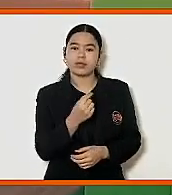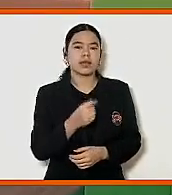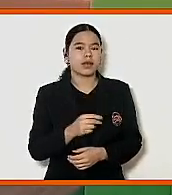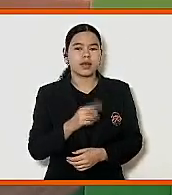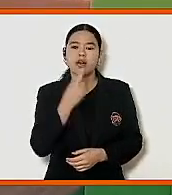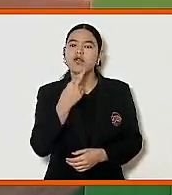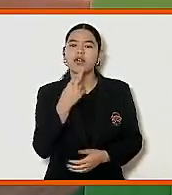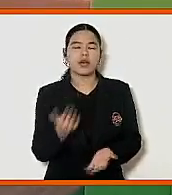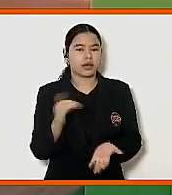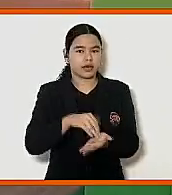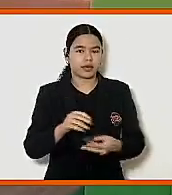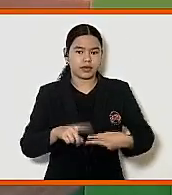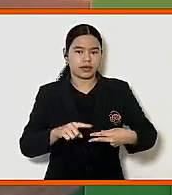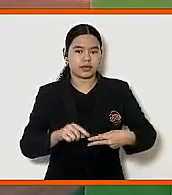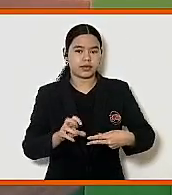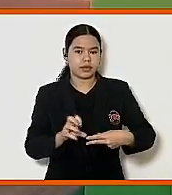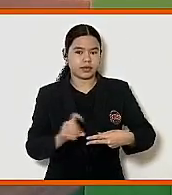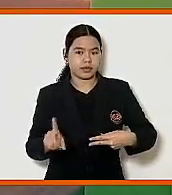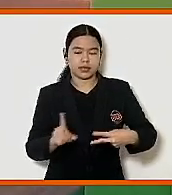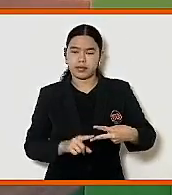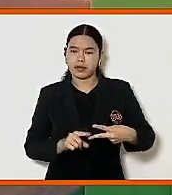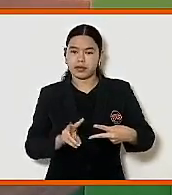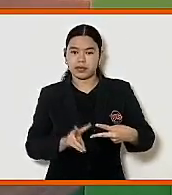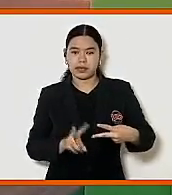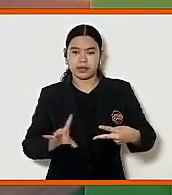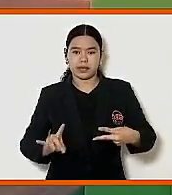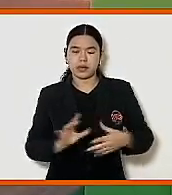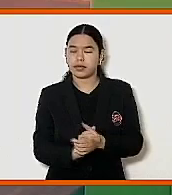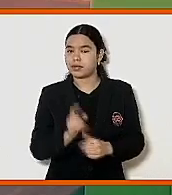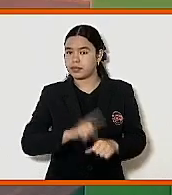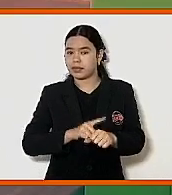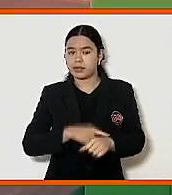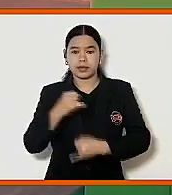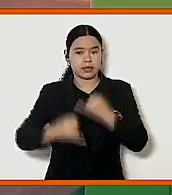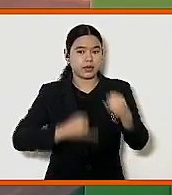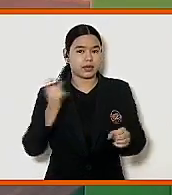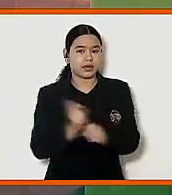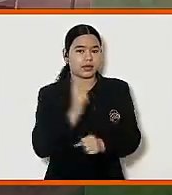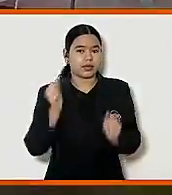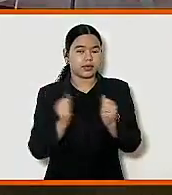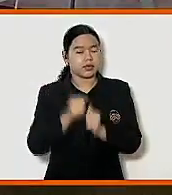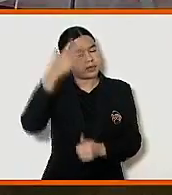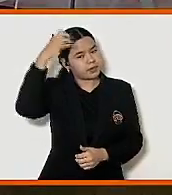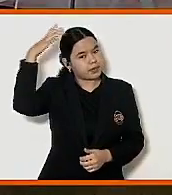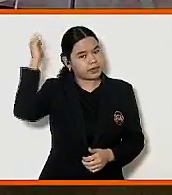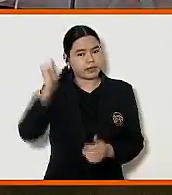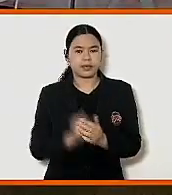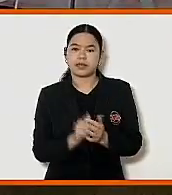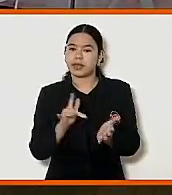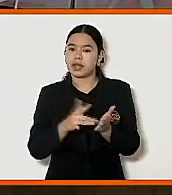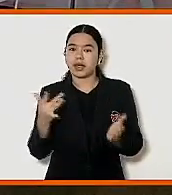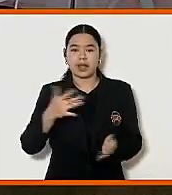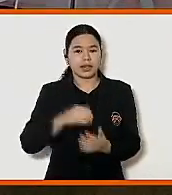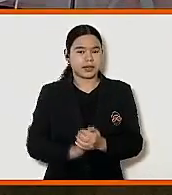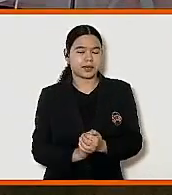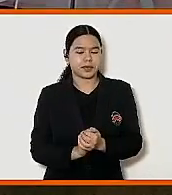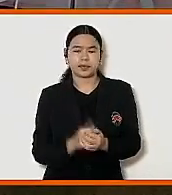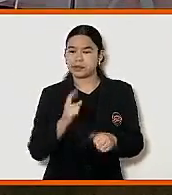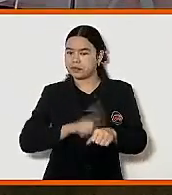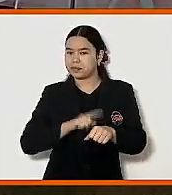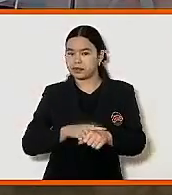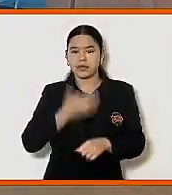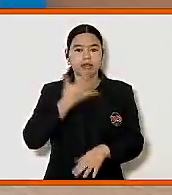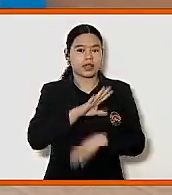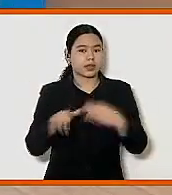1, 01 y posición 2, 28. Llegó el momento de pegar y ganar con Charlyn. Gracias, Cecilia. Te deseo